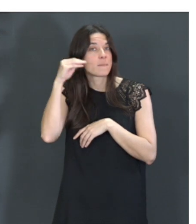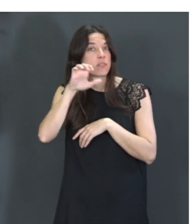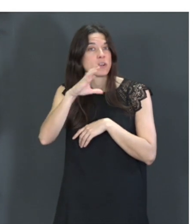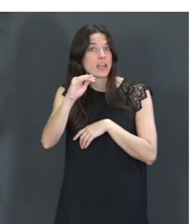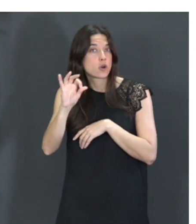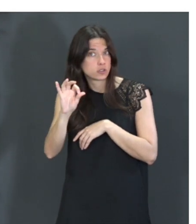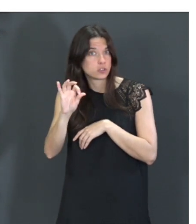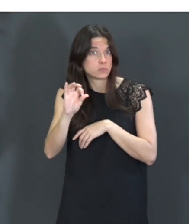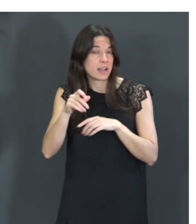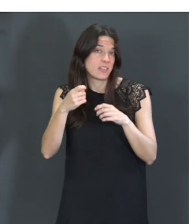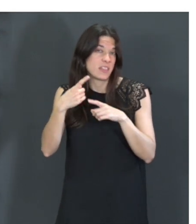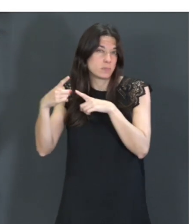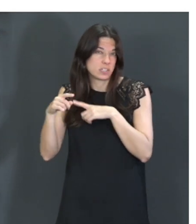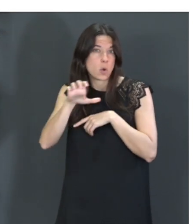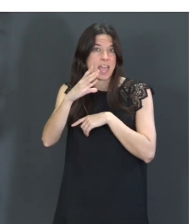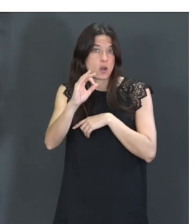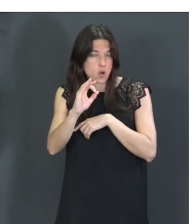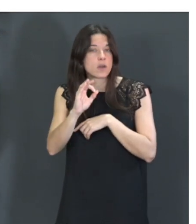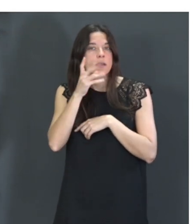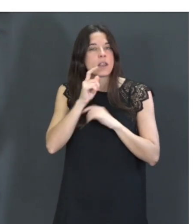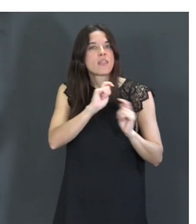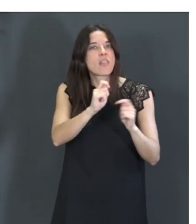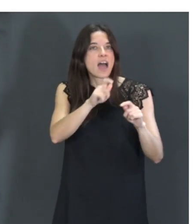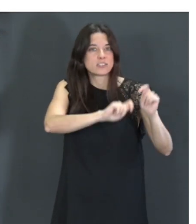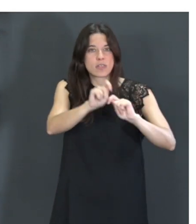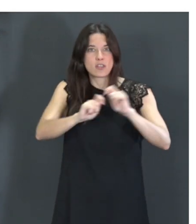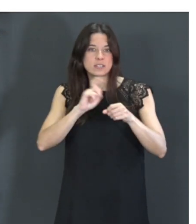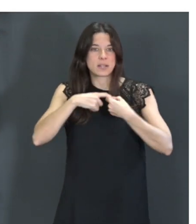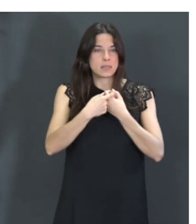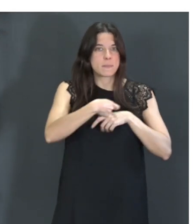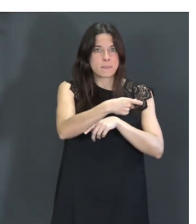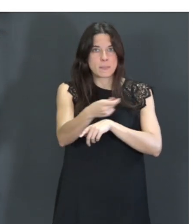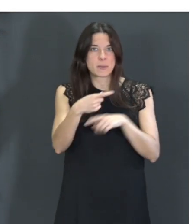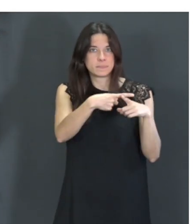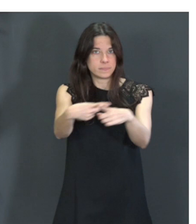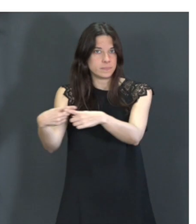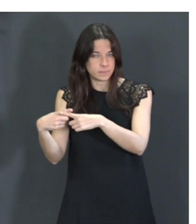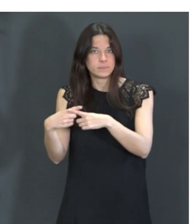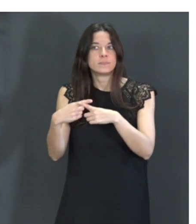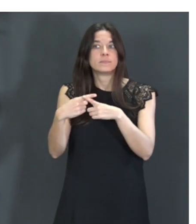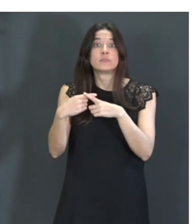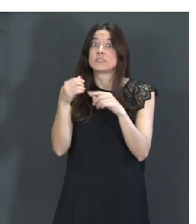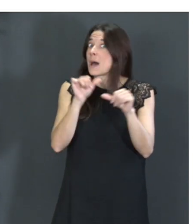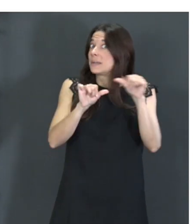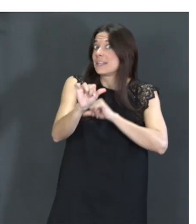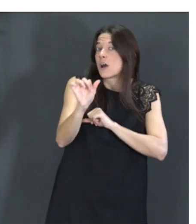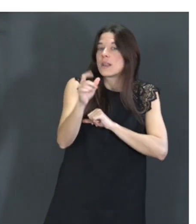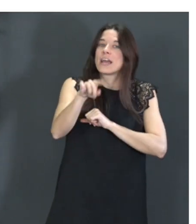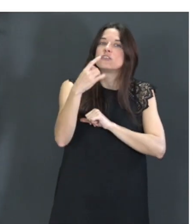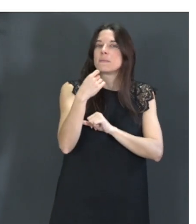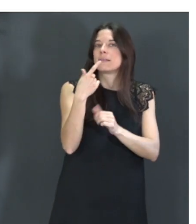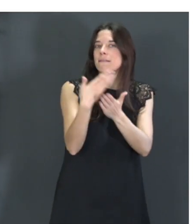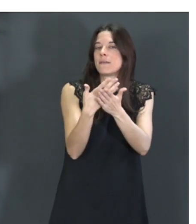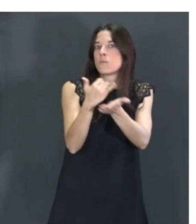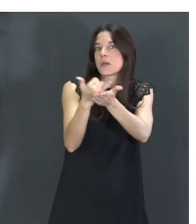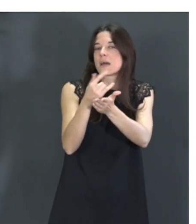dispositivo Eco, y los hemos distribuido entre las asociaciones miembro, ¿vale? Entonces, ellas son las que ahora a partir de ahora nos tienen que hacer llegar feedback y